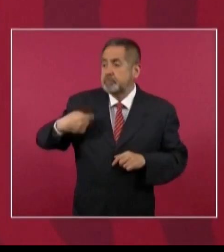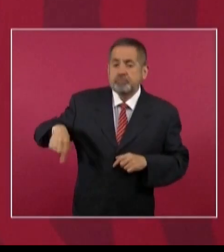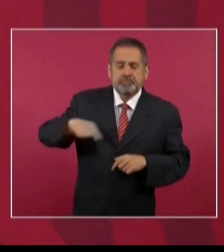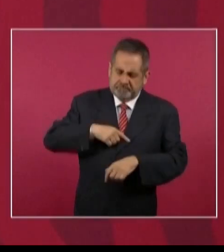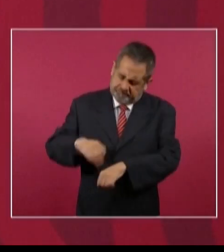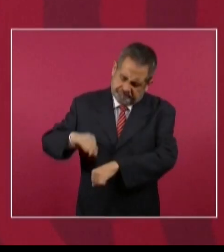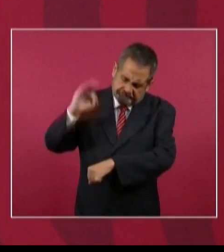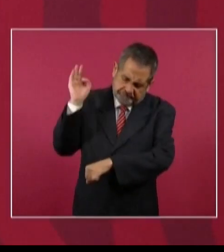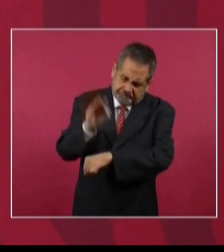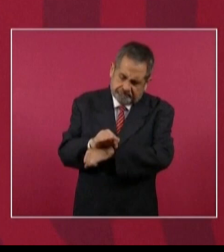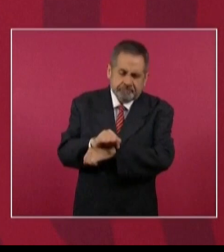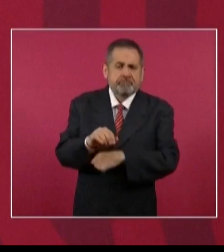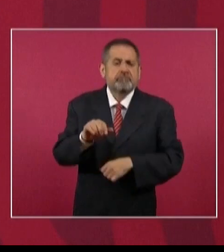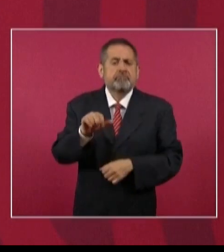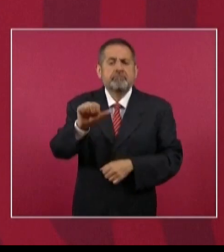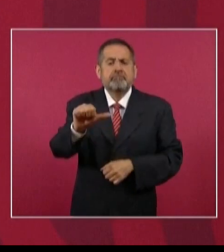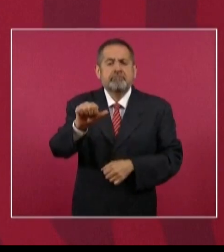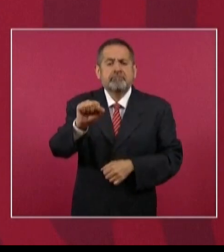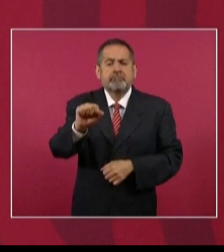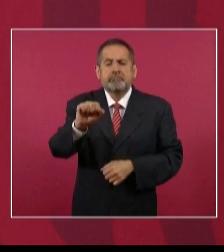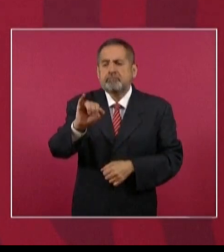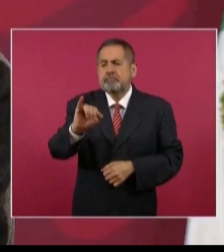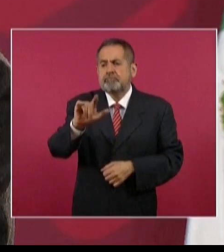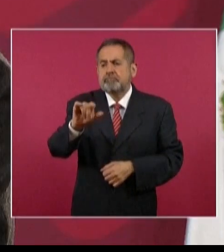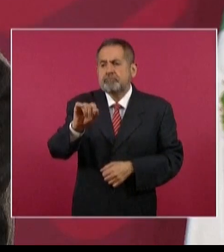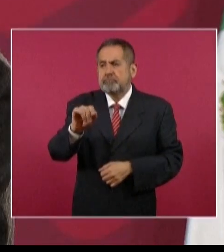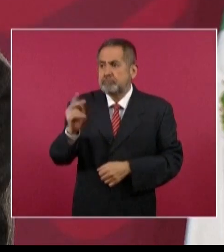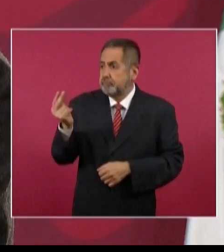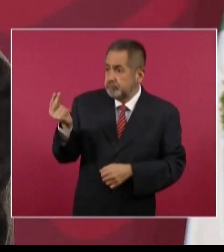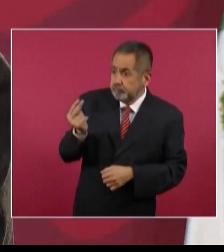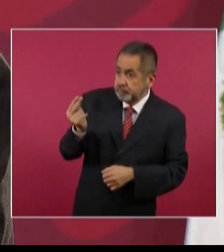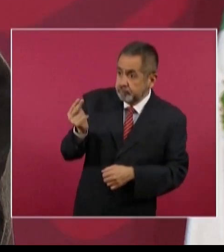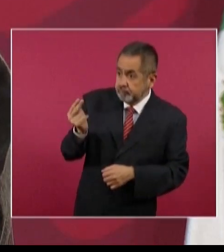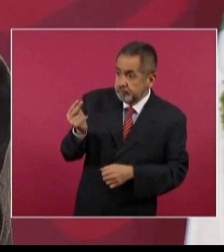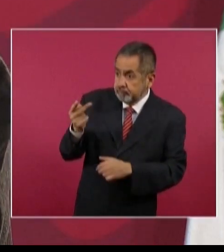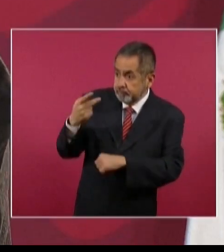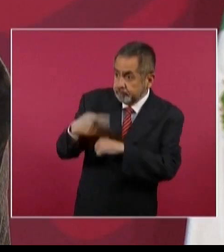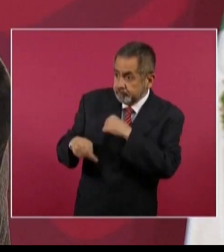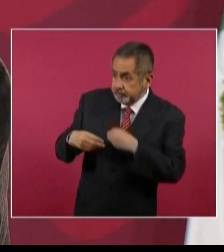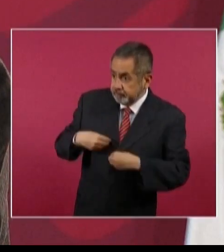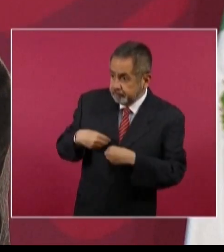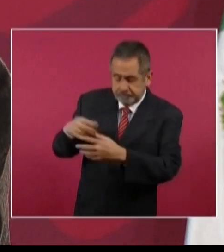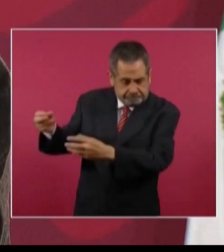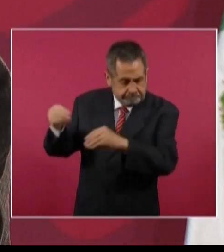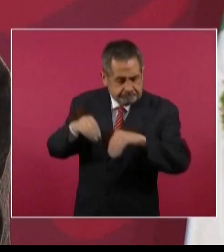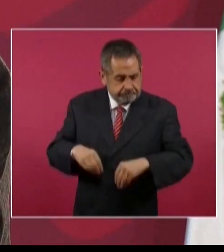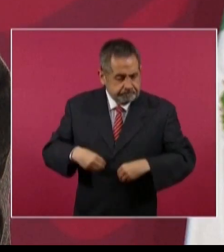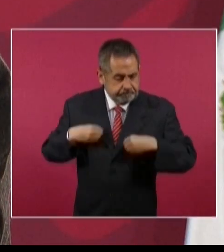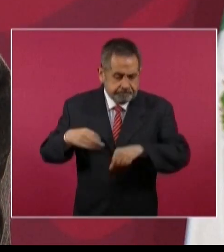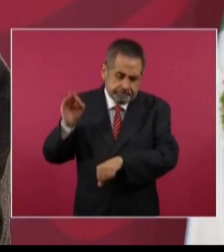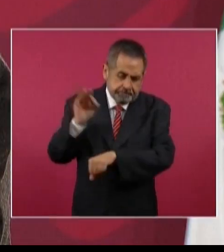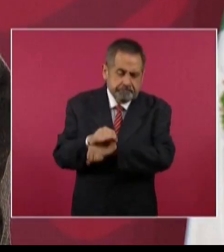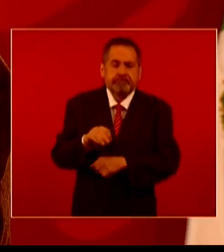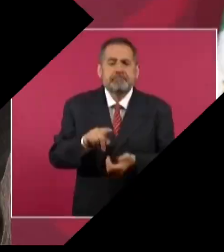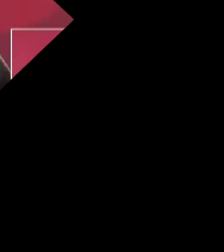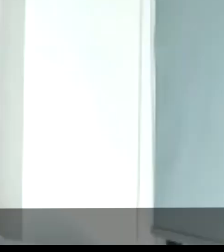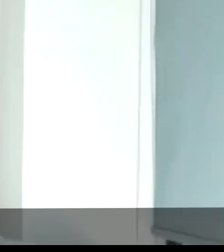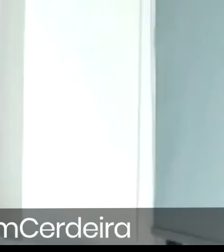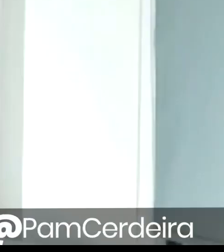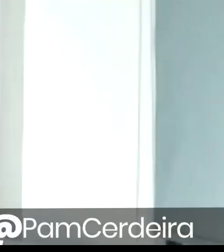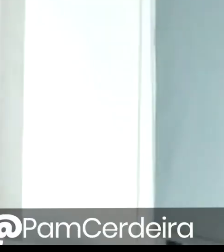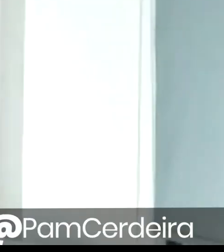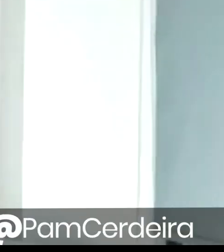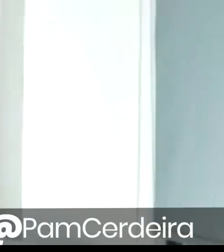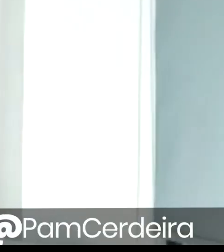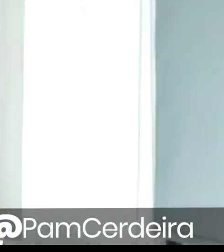con España, con Perú y con quien quiera que se le antoje al presidente pelearse en ese momento. Lo único que me queda